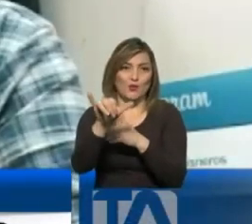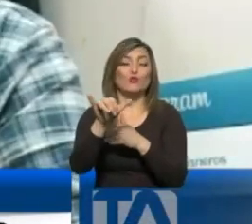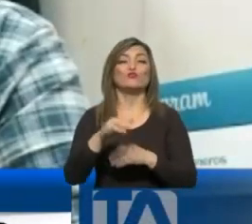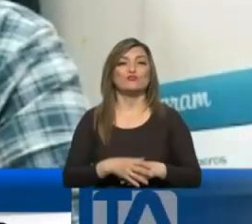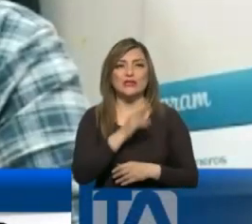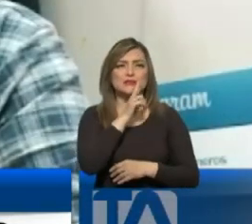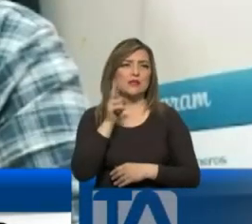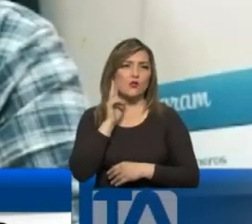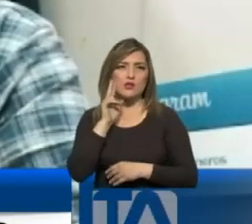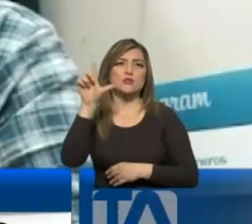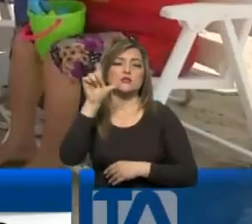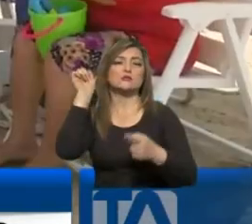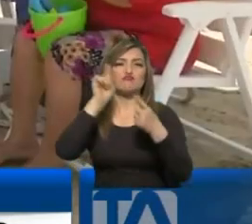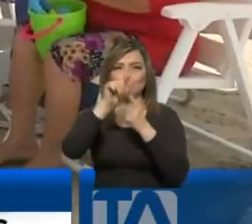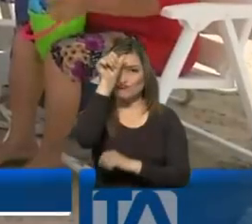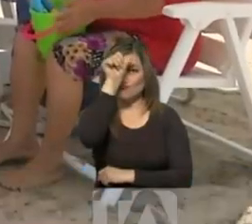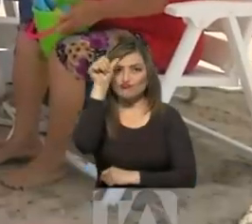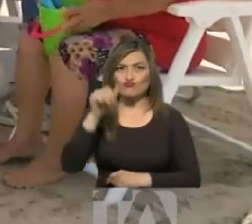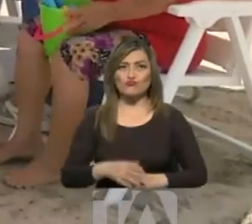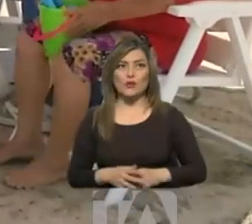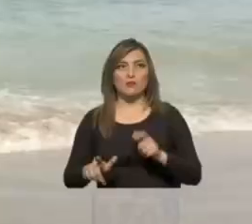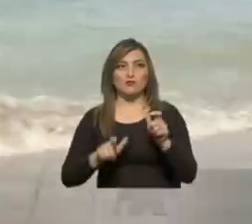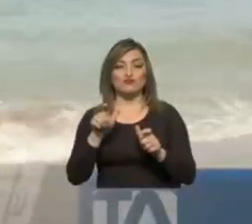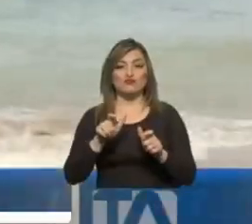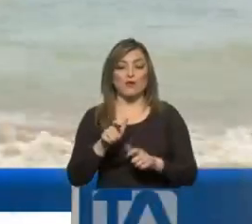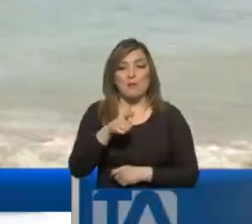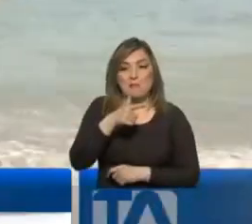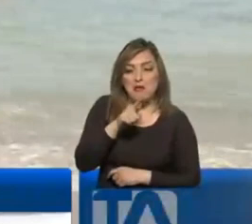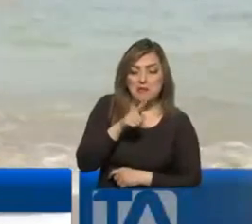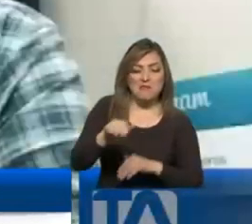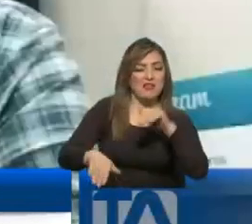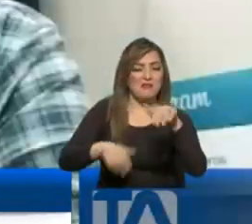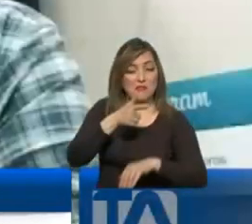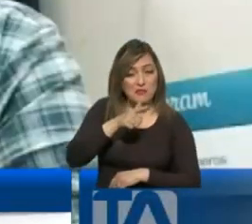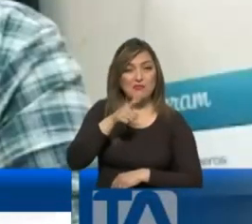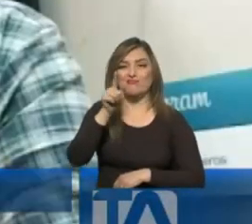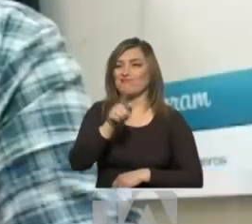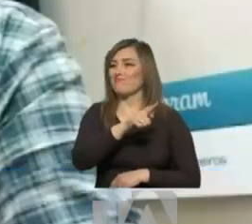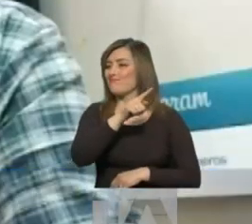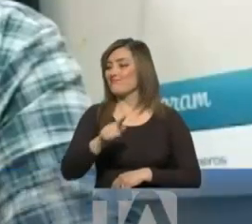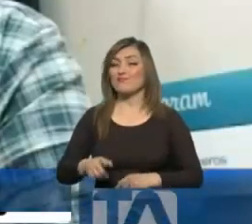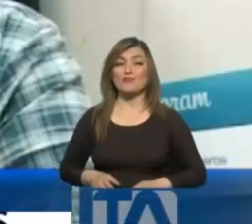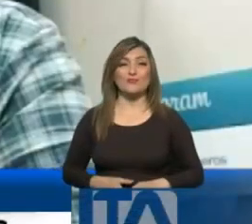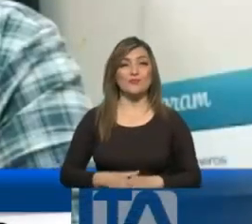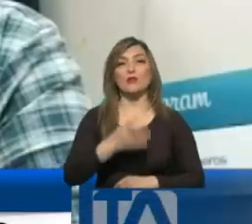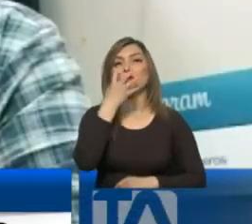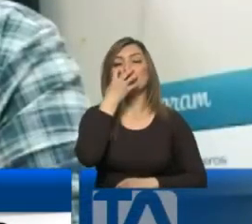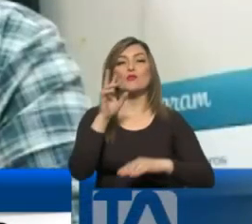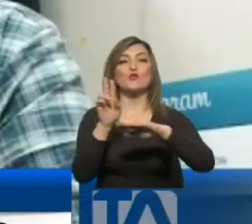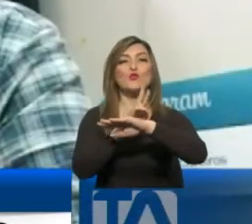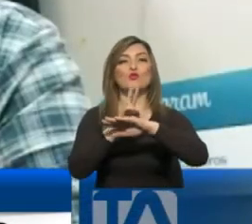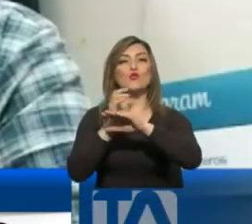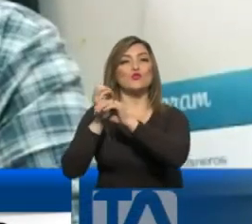los restaurantes, sí, del lunes a domingo. Los bañistas no podrán consumir bebidas alcohólicas. Y el uso de la mascarilla